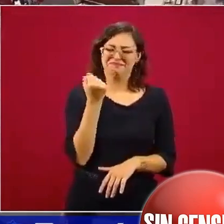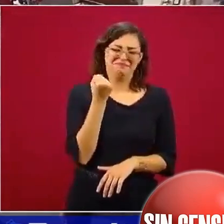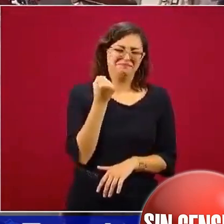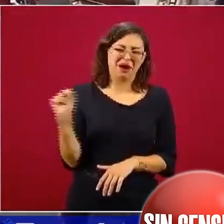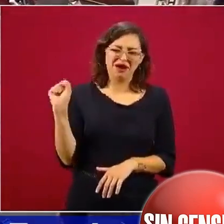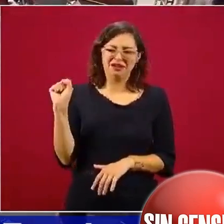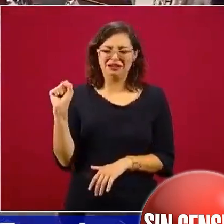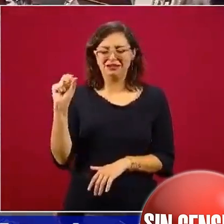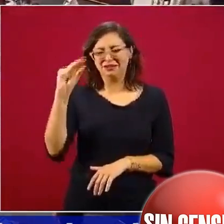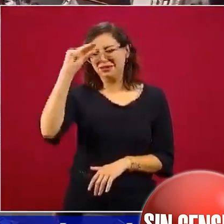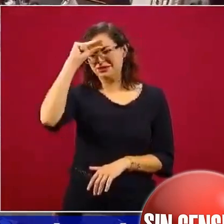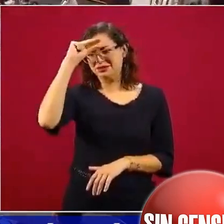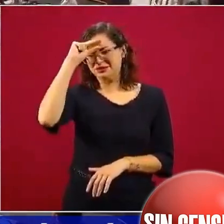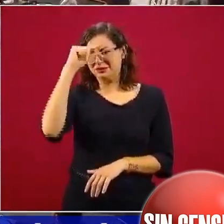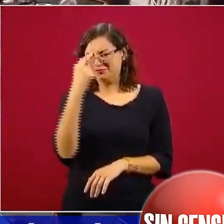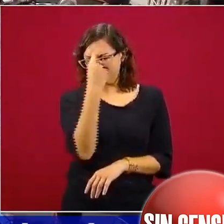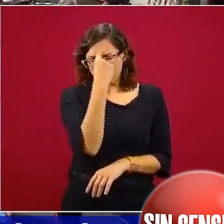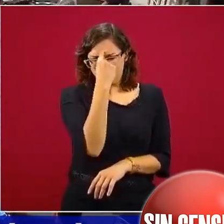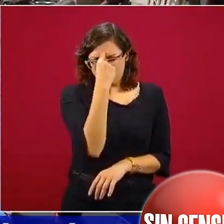muy inteligente.